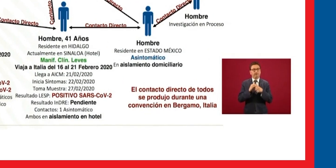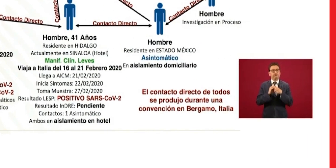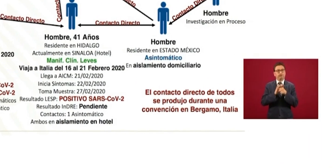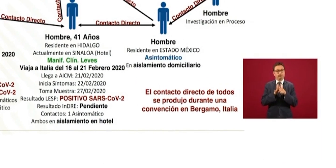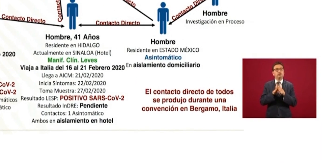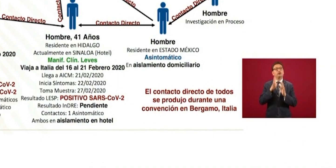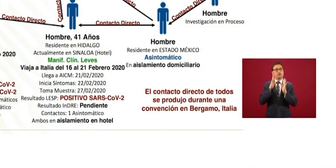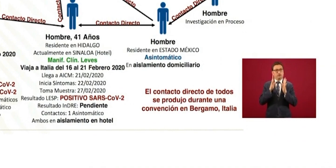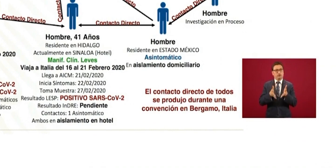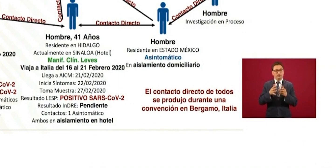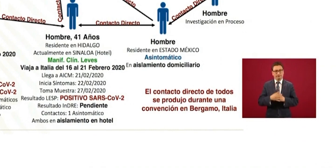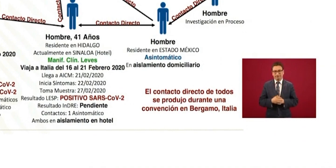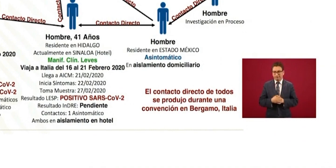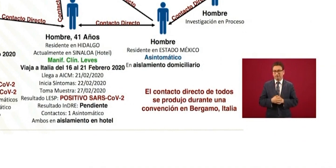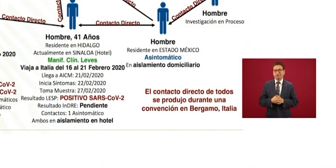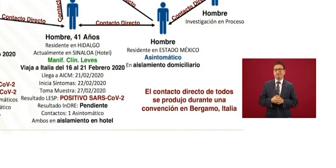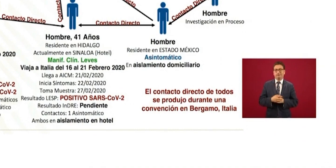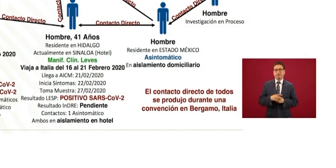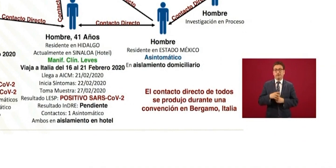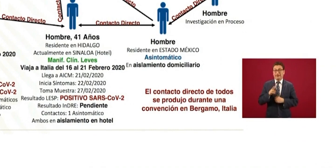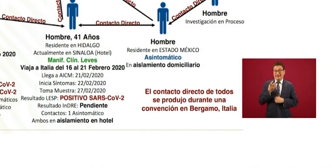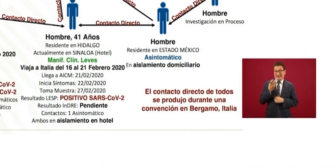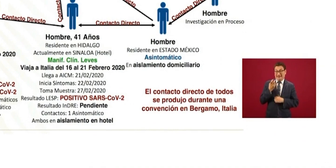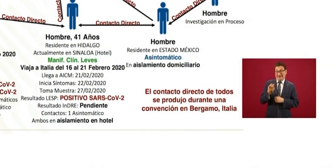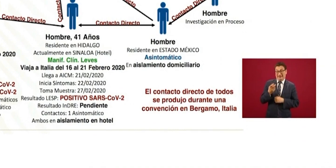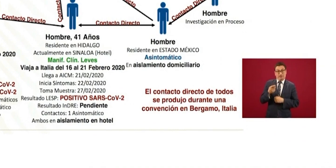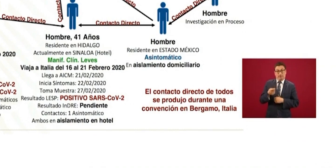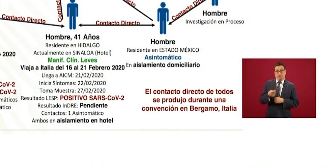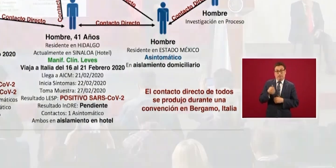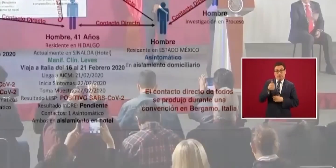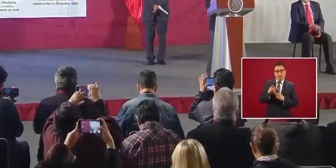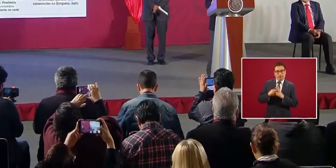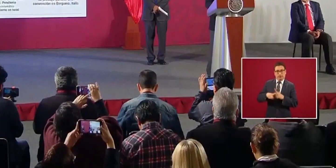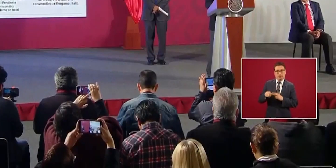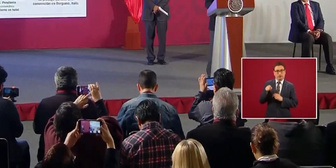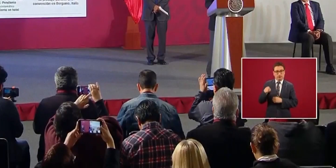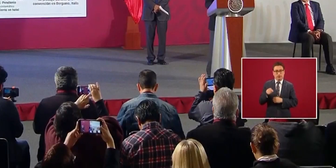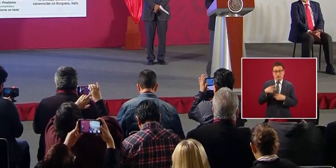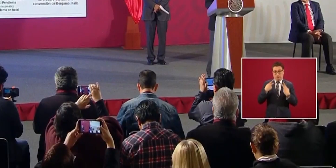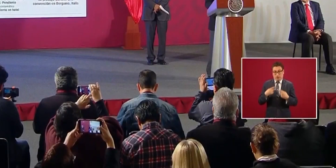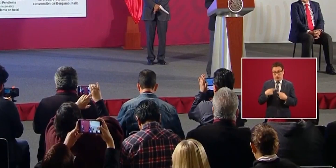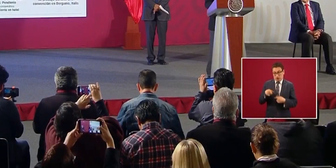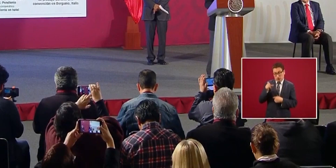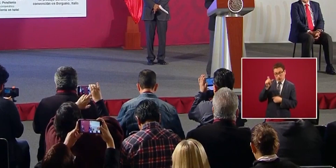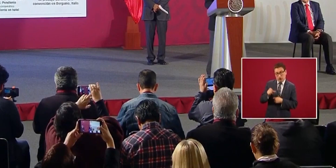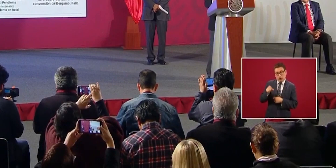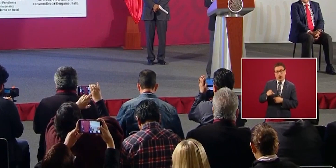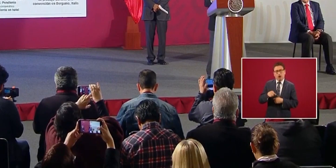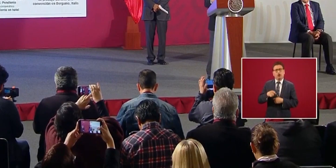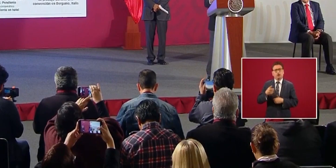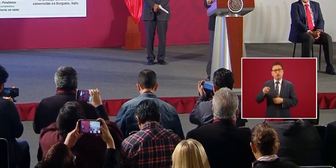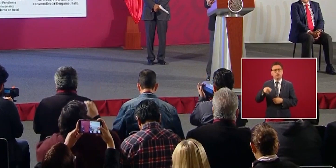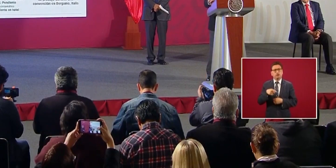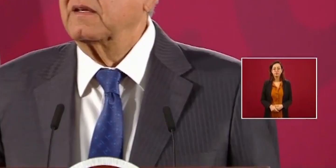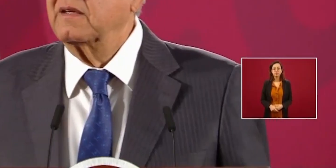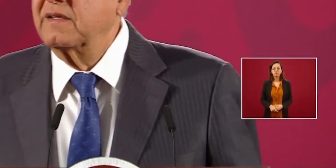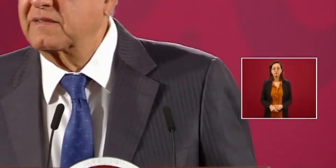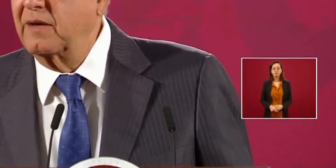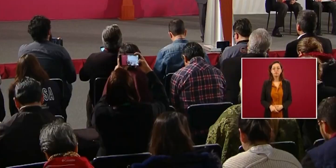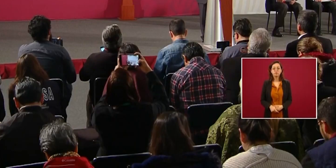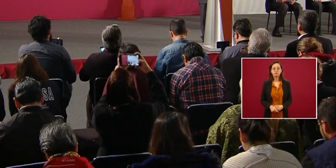Este consideraríamos que es el caso índice. El individuo está en condiciones de salud estable, tiene una enfermedad